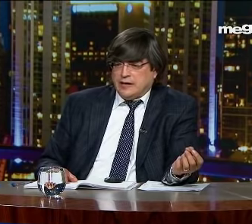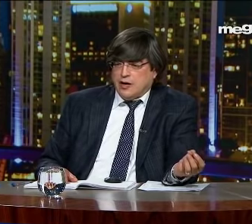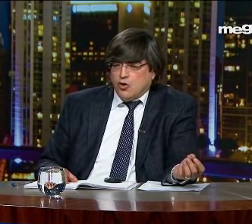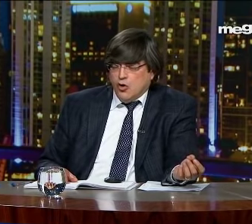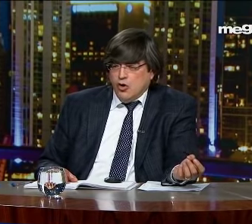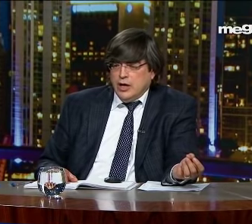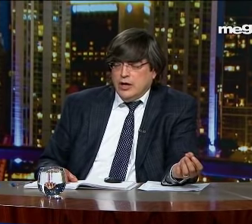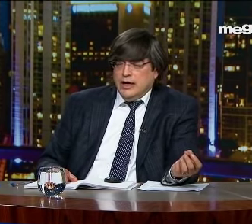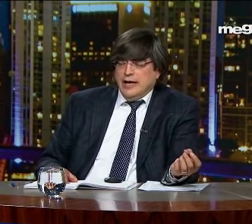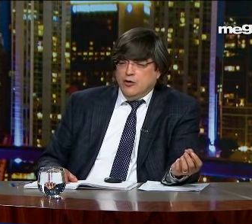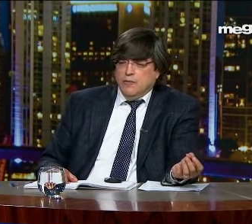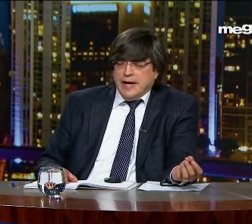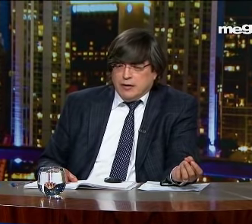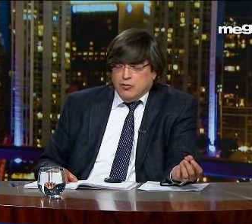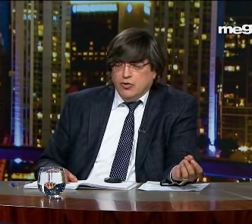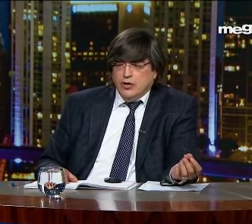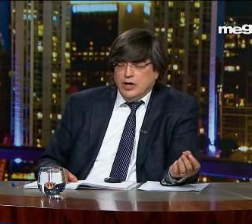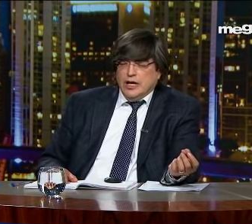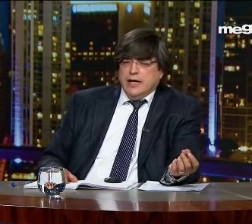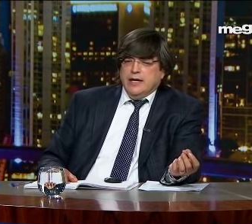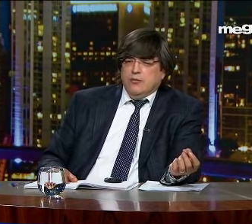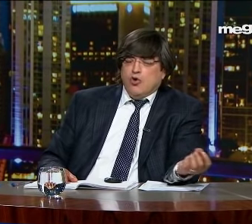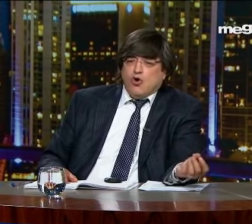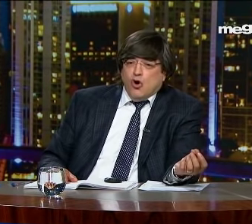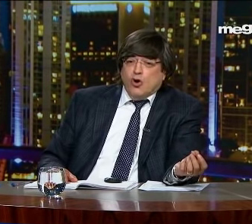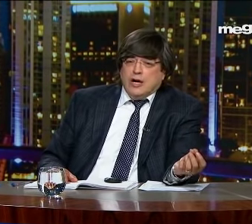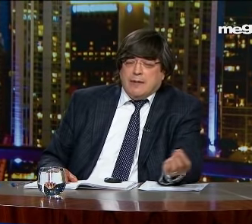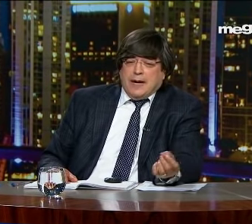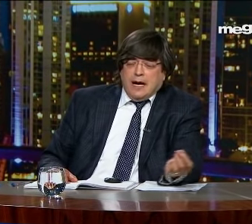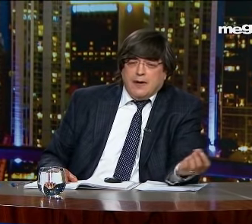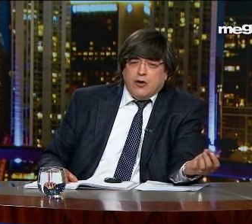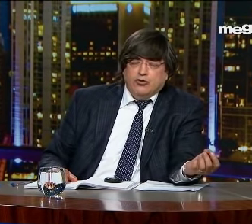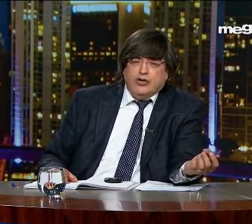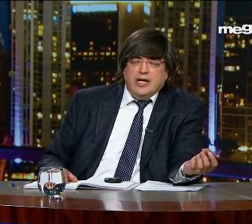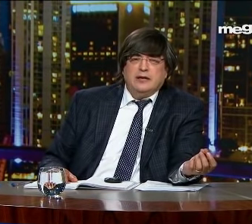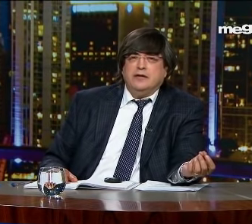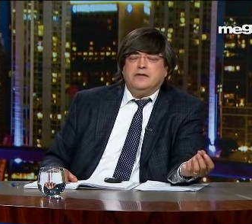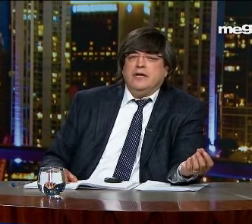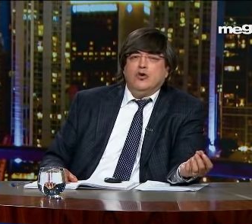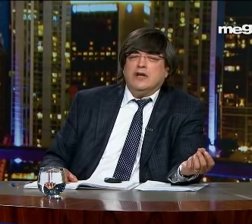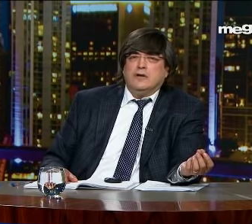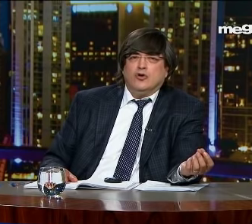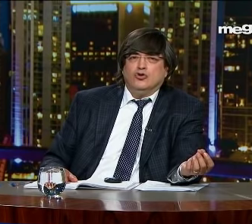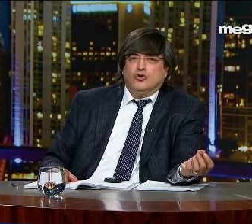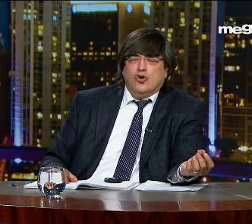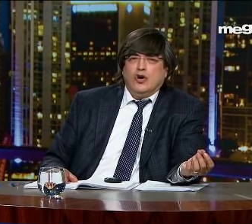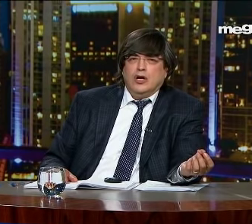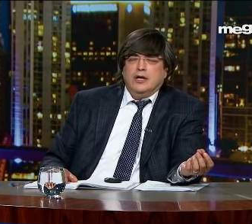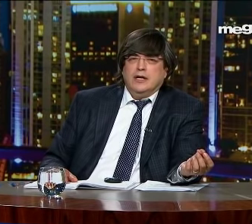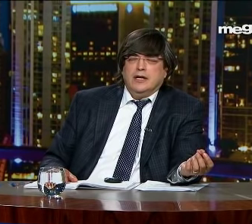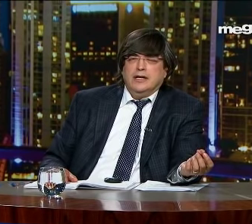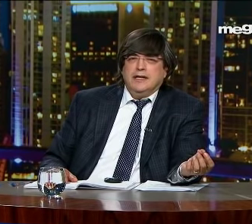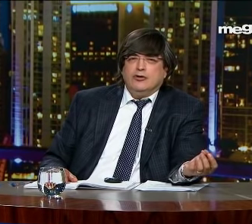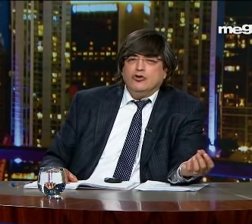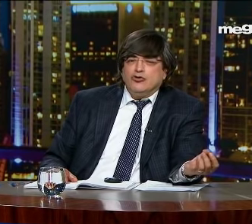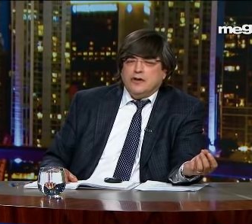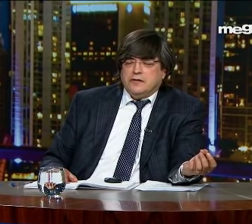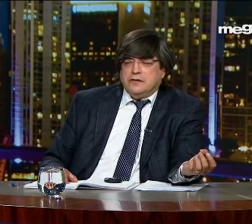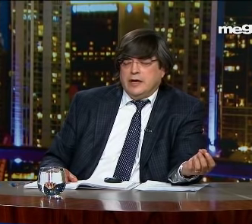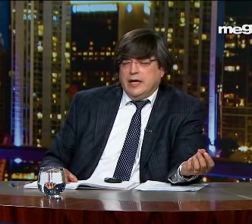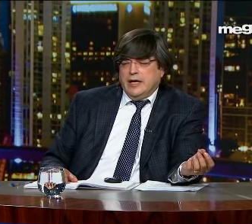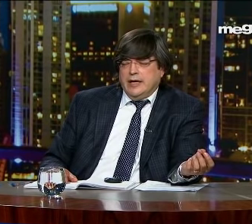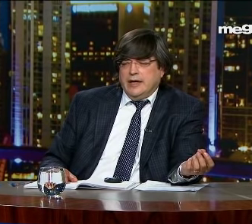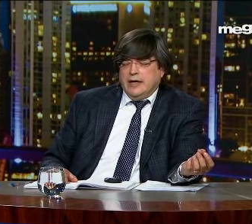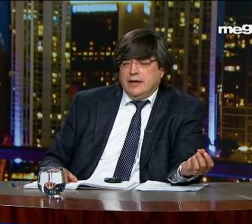se atascó en un verbo y buscó las palabras consiguientes y no las encontró. Y